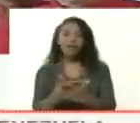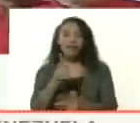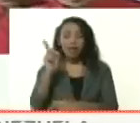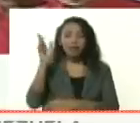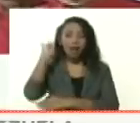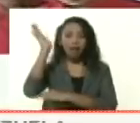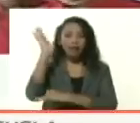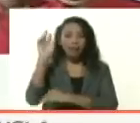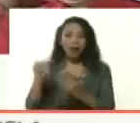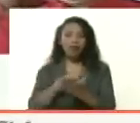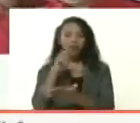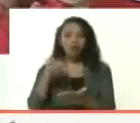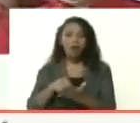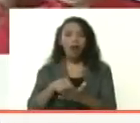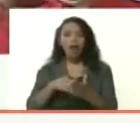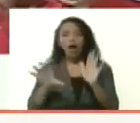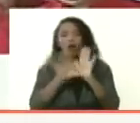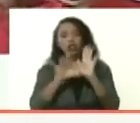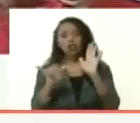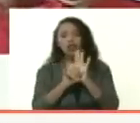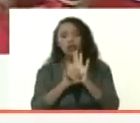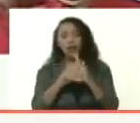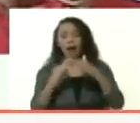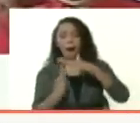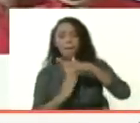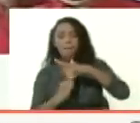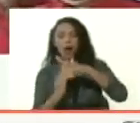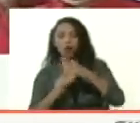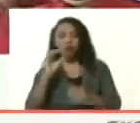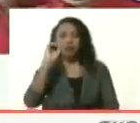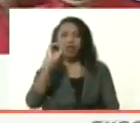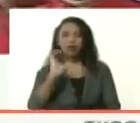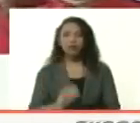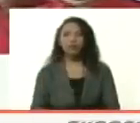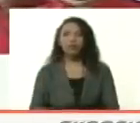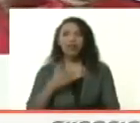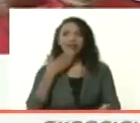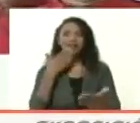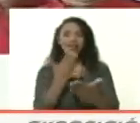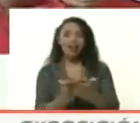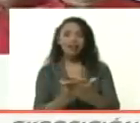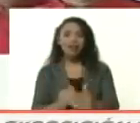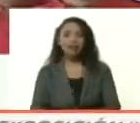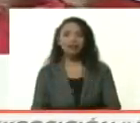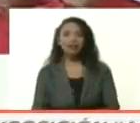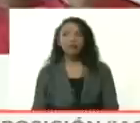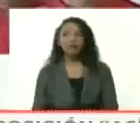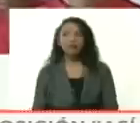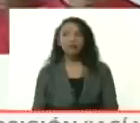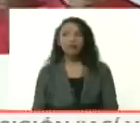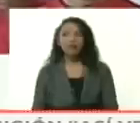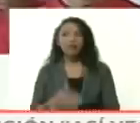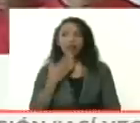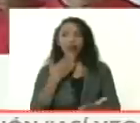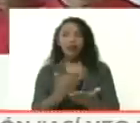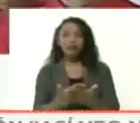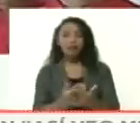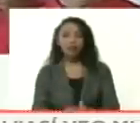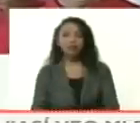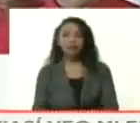Constituyente. Desde abajo, desde cero, empezamos. Gracias. Gracias, Gladys.